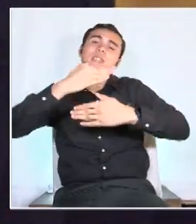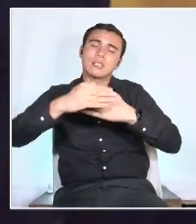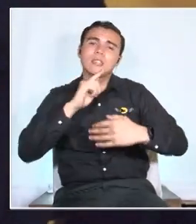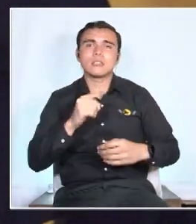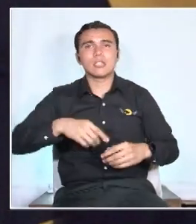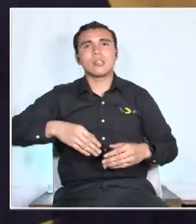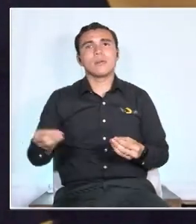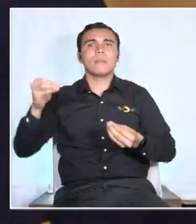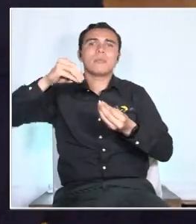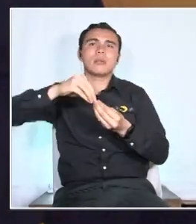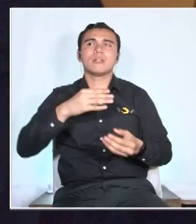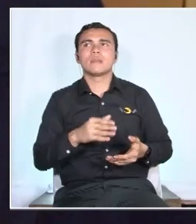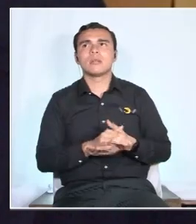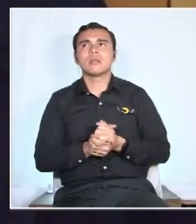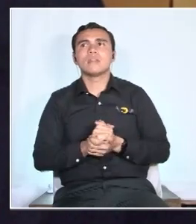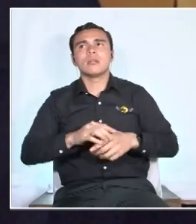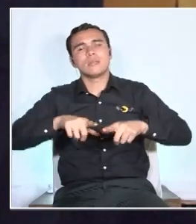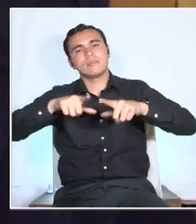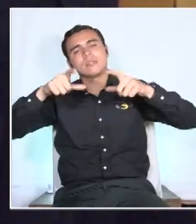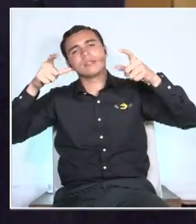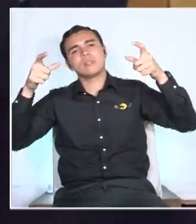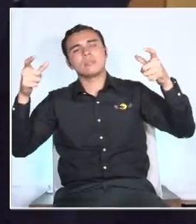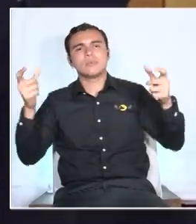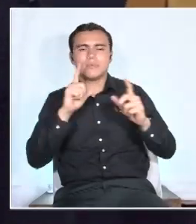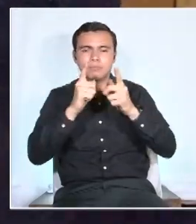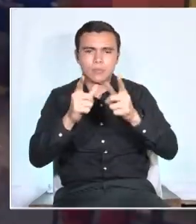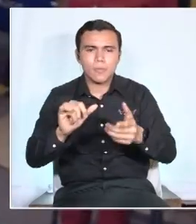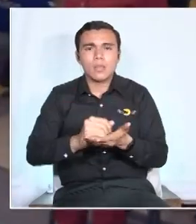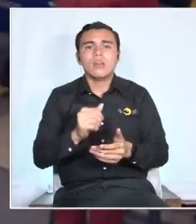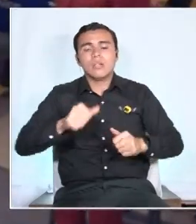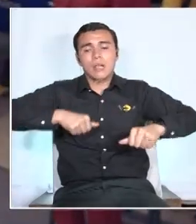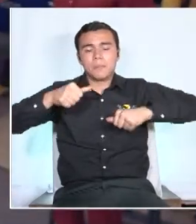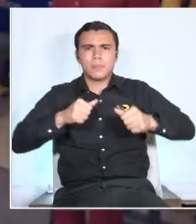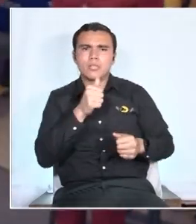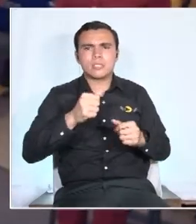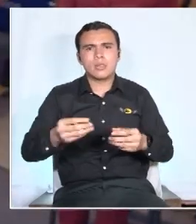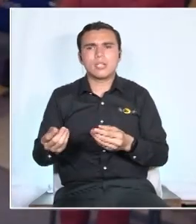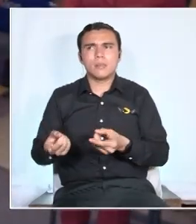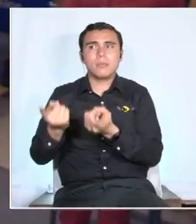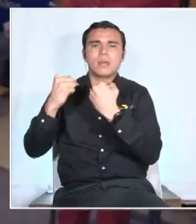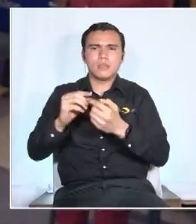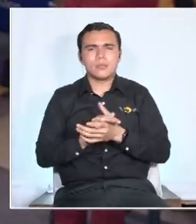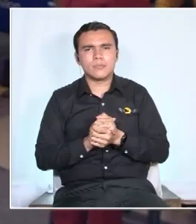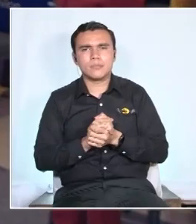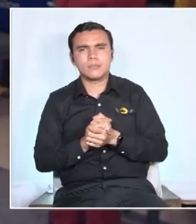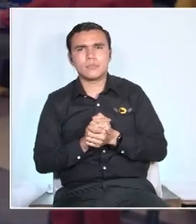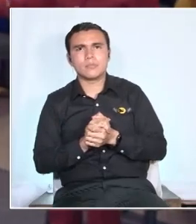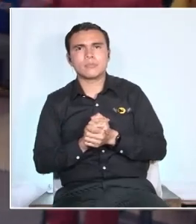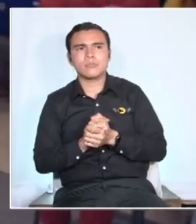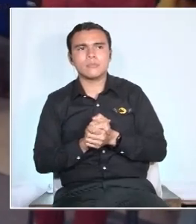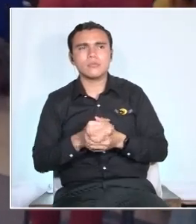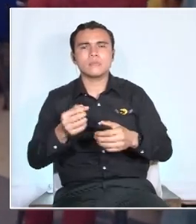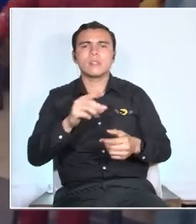grande. Shato Rabaikia. Porque un avivamiento se aproxima. Y